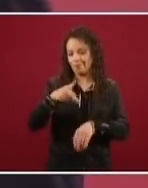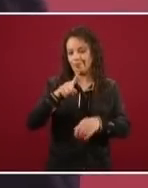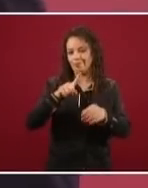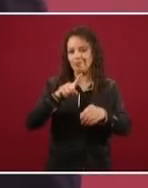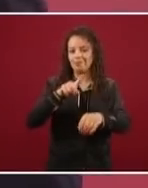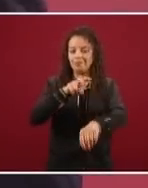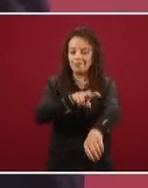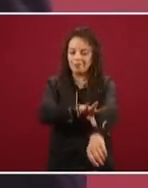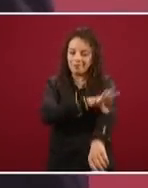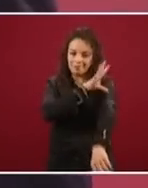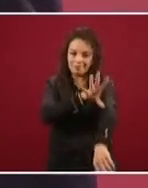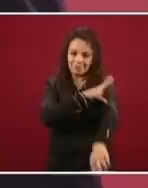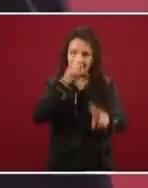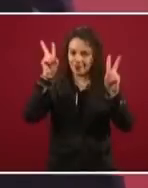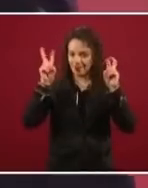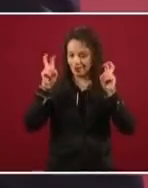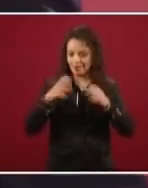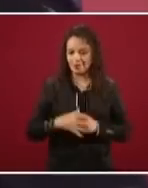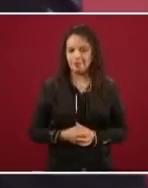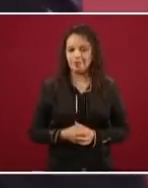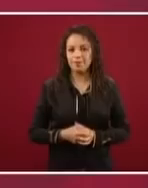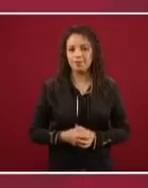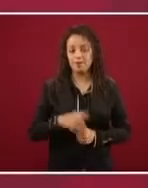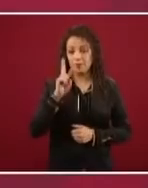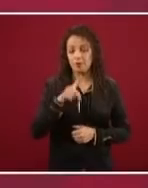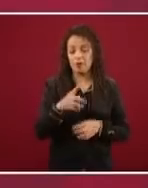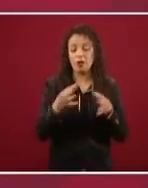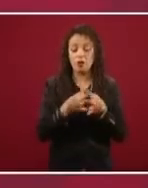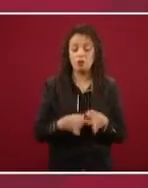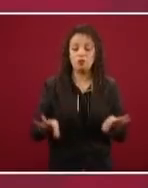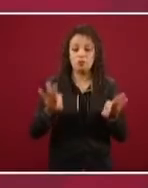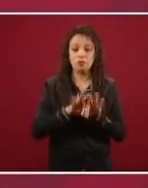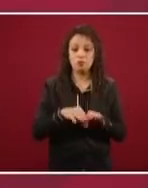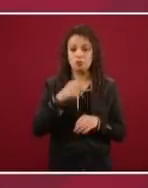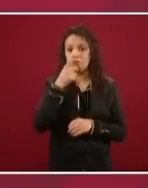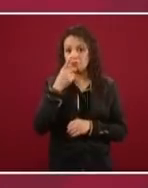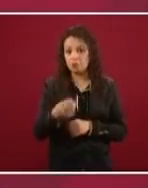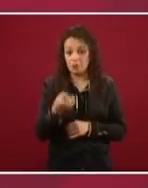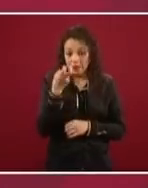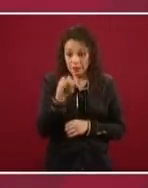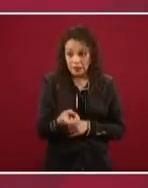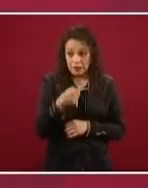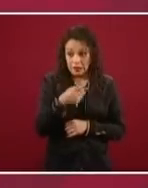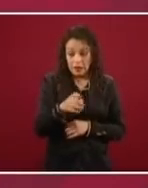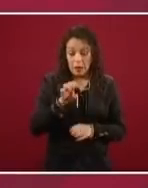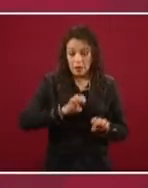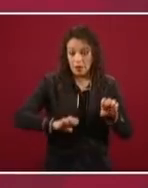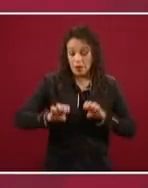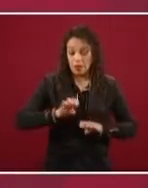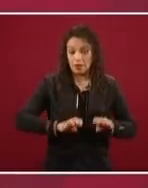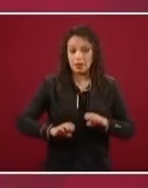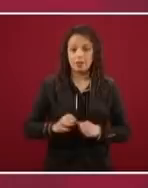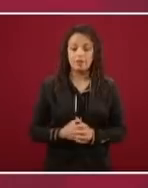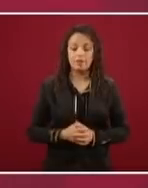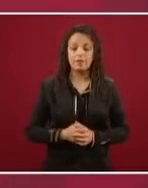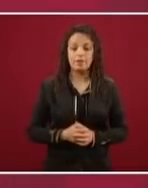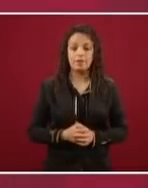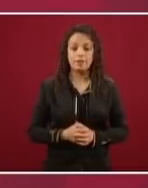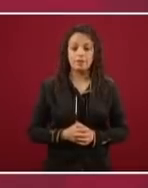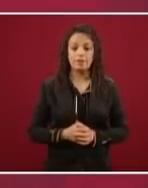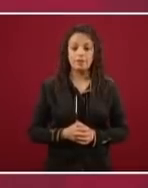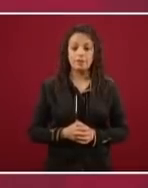es muy importante destacar que esta empresa es la